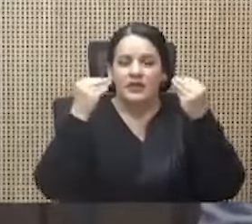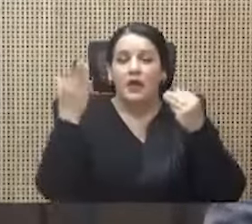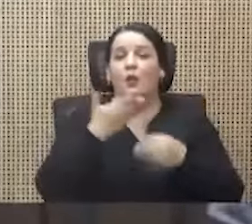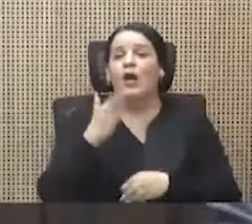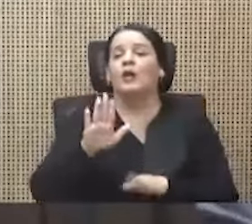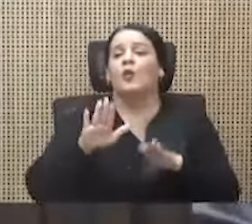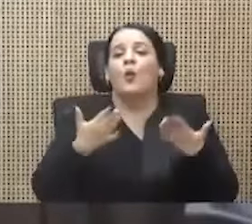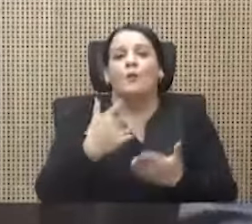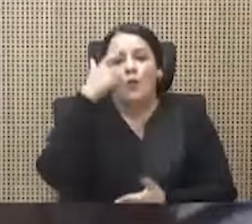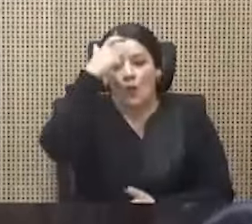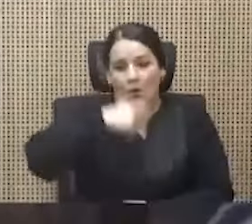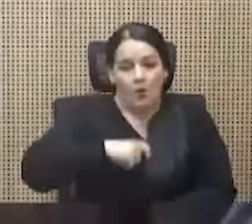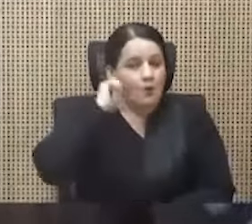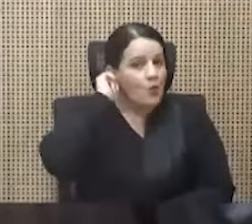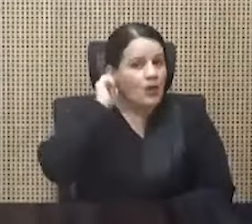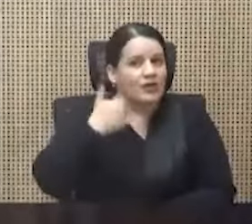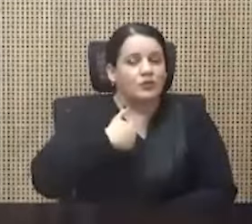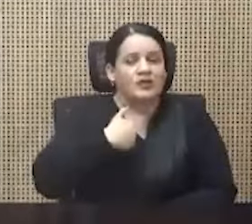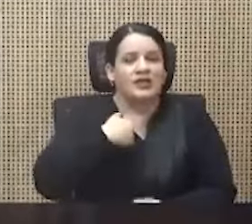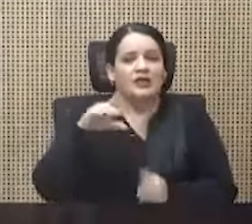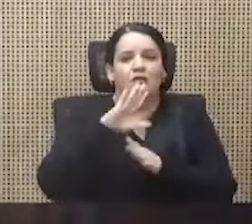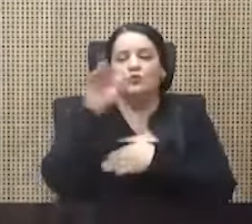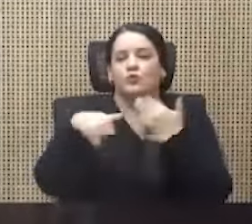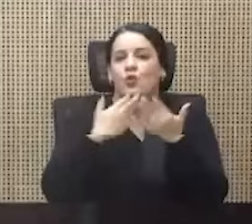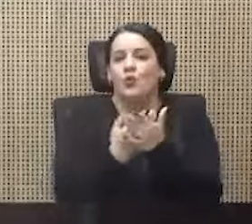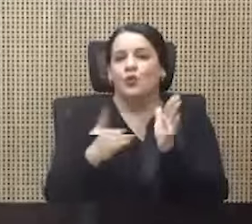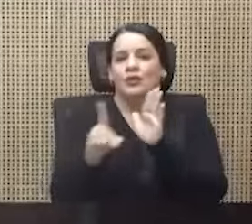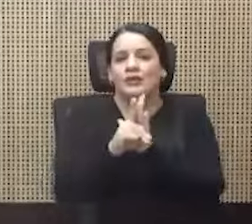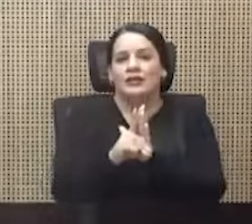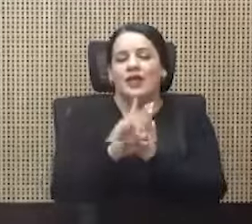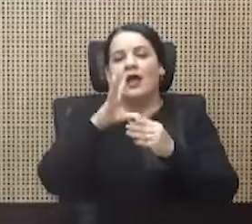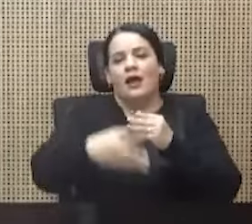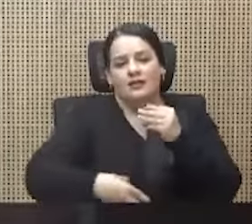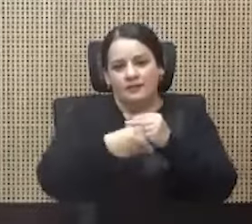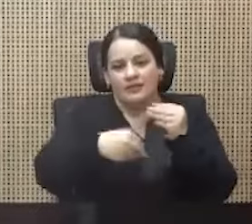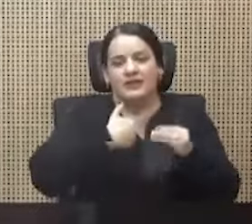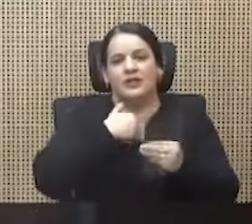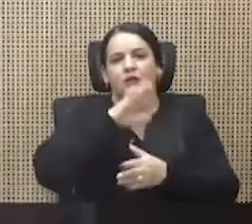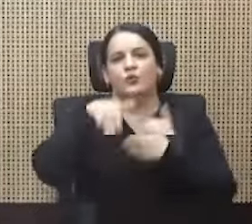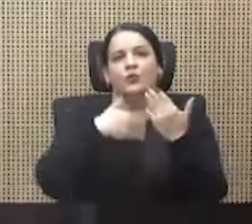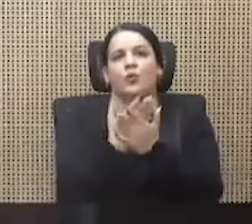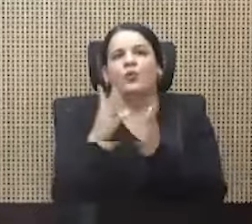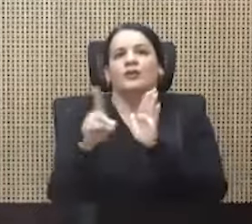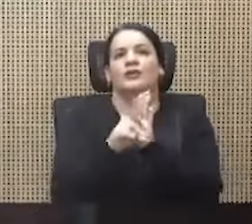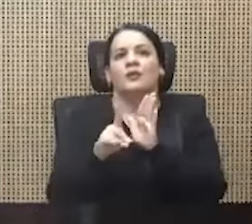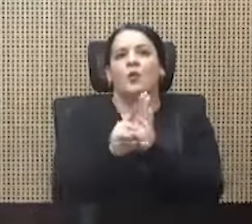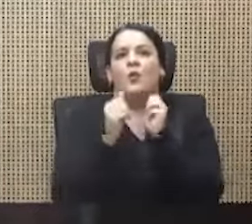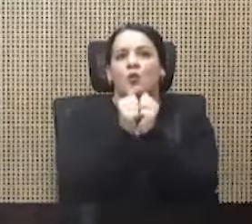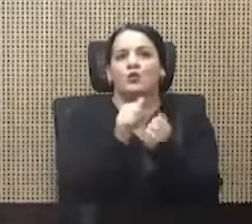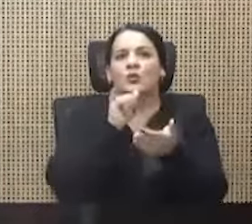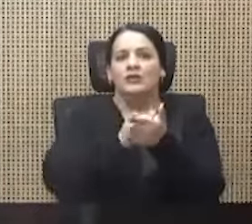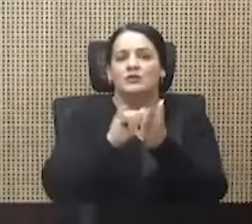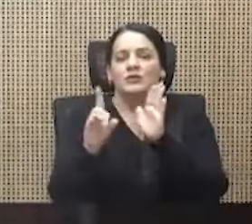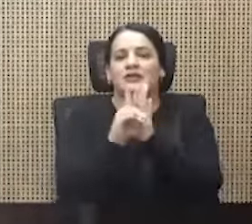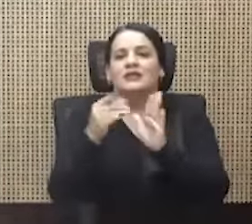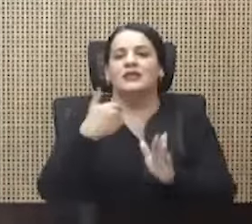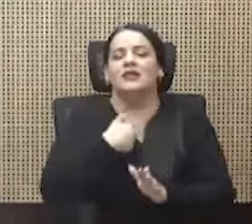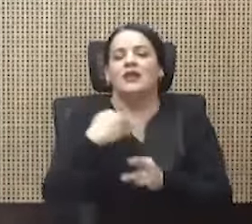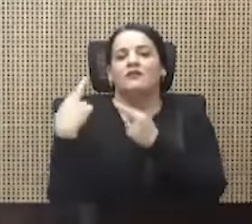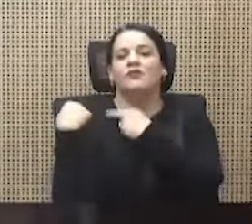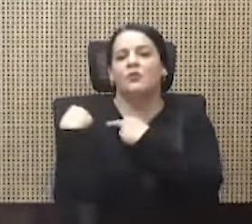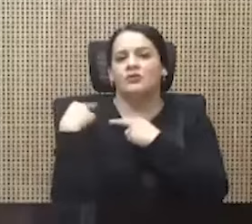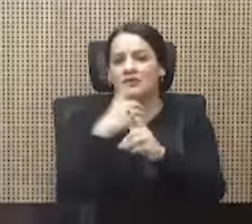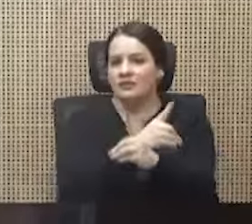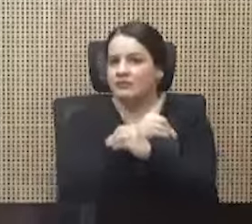como mujer tenía todos los derechos. Y además de tener todos los derechos, junto a esos derechos tenía la obligación de